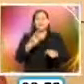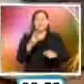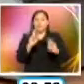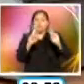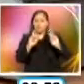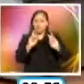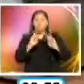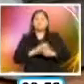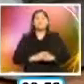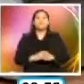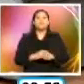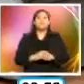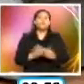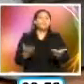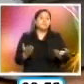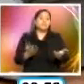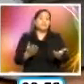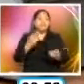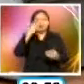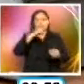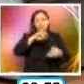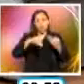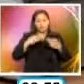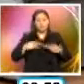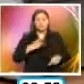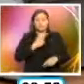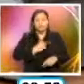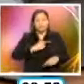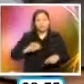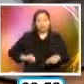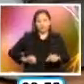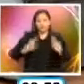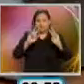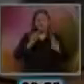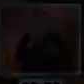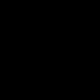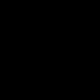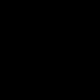estos temas que bueno, pues para toda la gente nos interesan hablar de los niños y las madres de ahora.